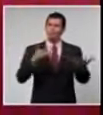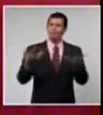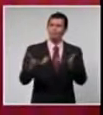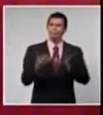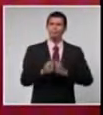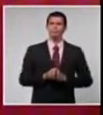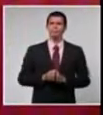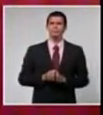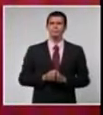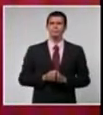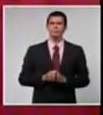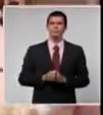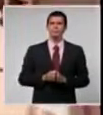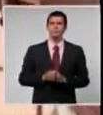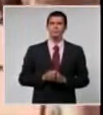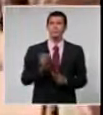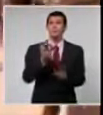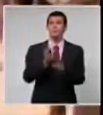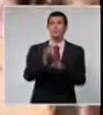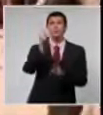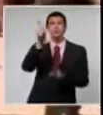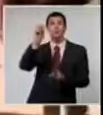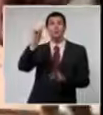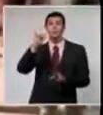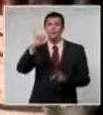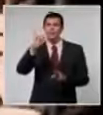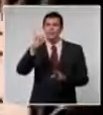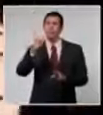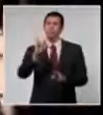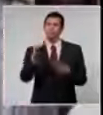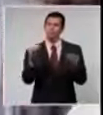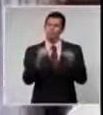considerada Patrimonio de la Humanidad.